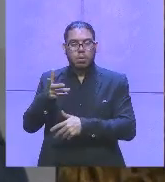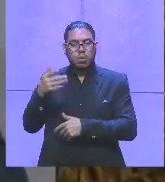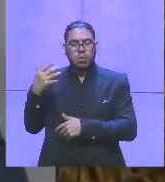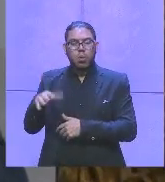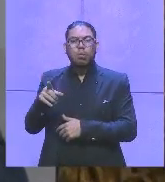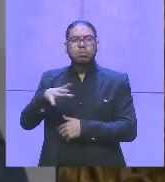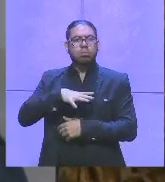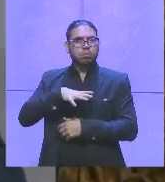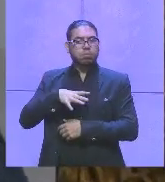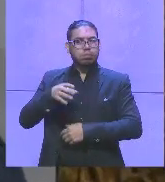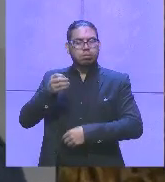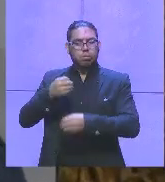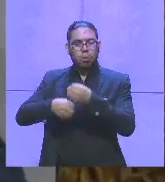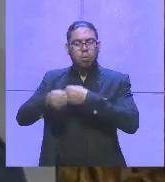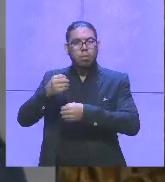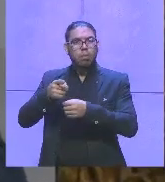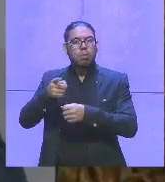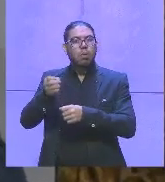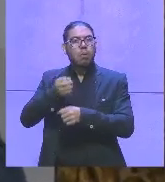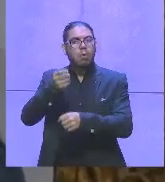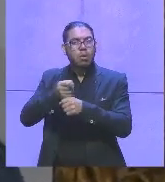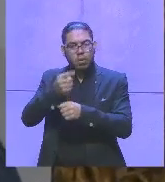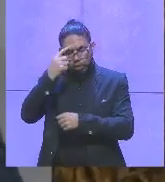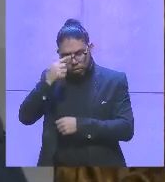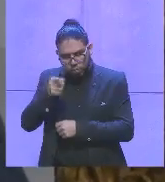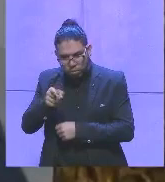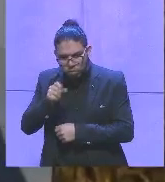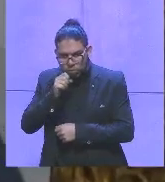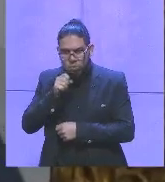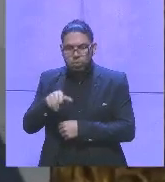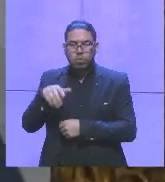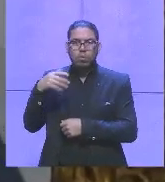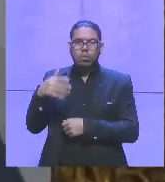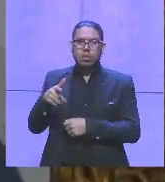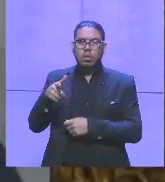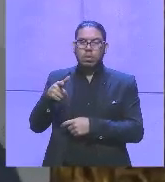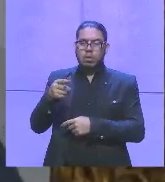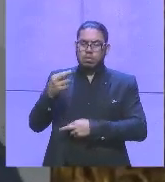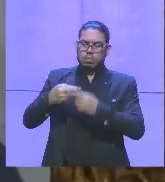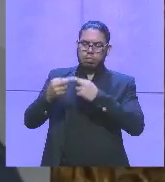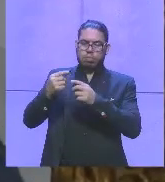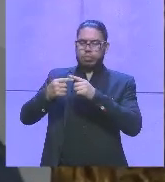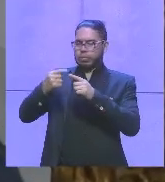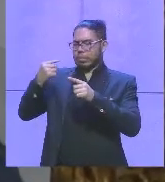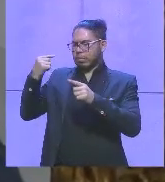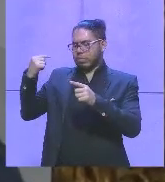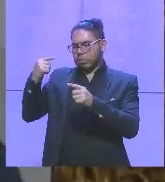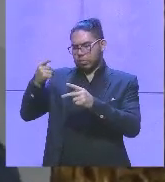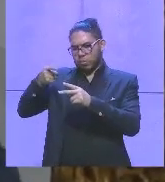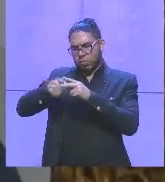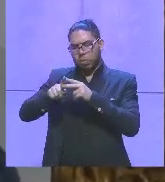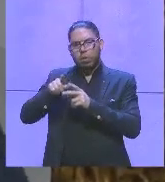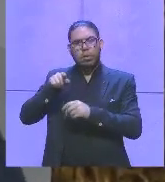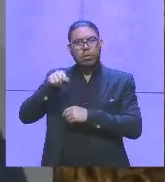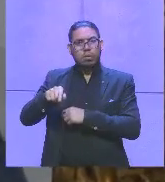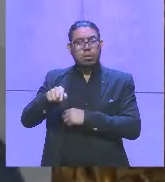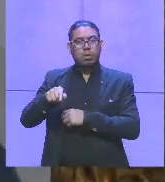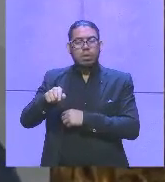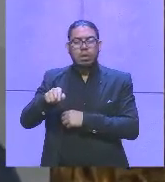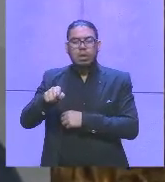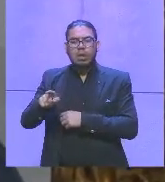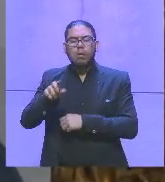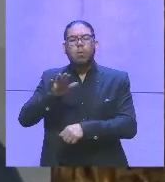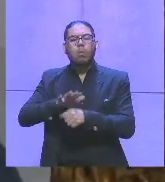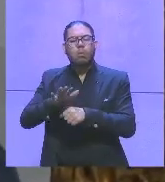oportunidad de regresar a pues, los orígenes del tribunal y a identificar pues, cuál es el rol de